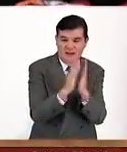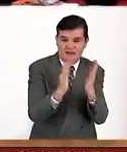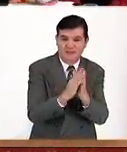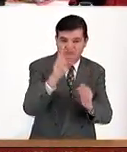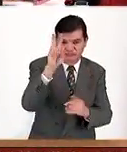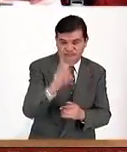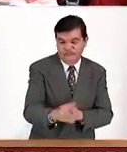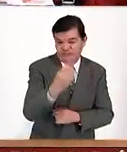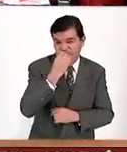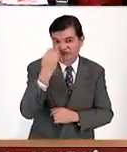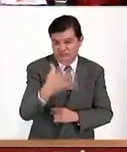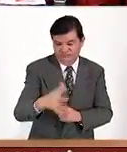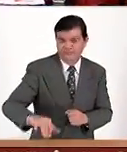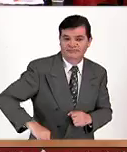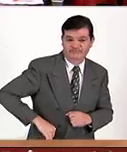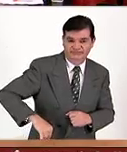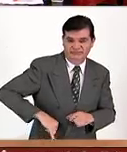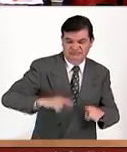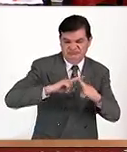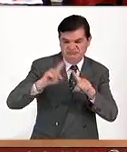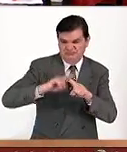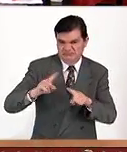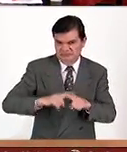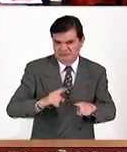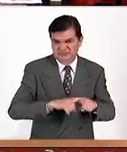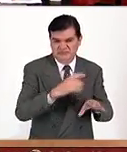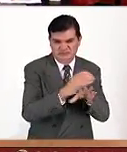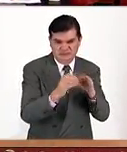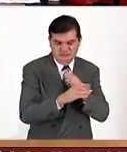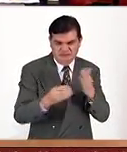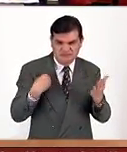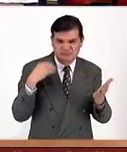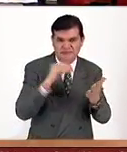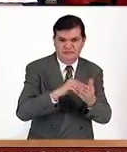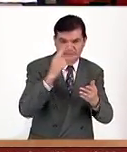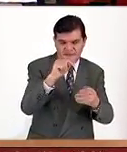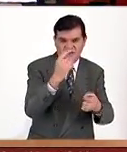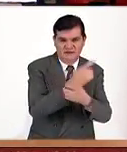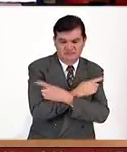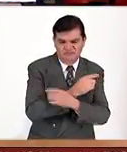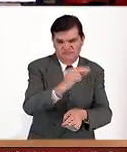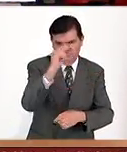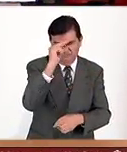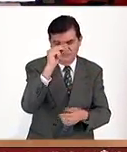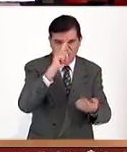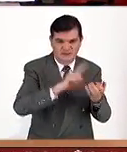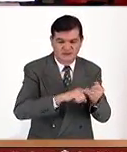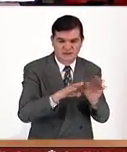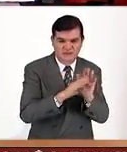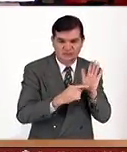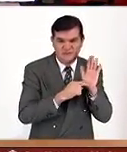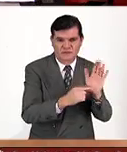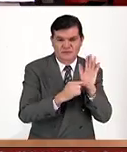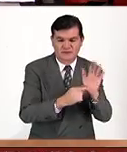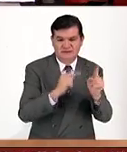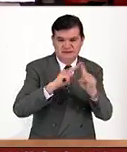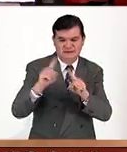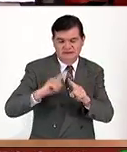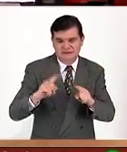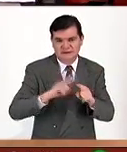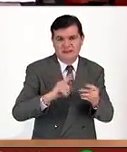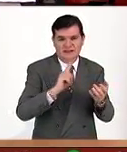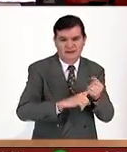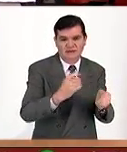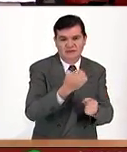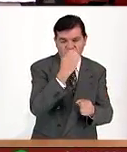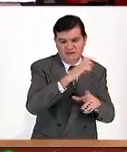libro muy interesante por todos los ángulos que abarca, es La disciplina inteligente, que se ha vuelto un referente en muchas escuelas